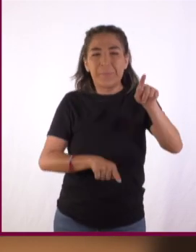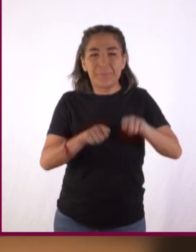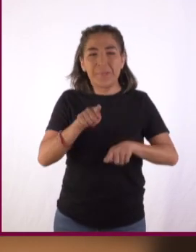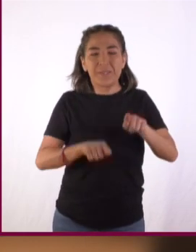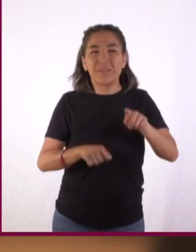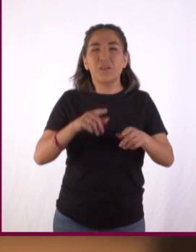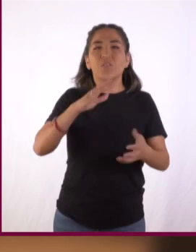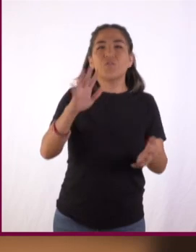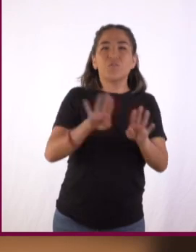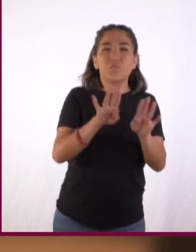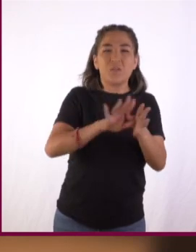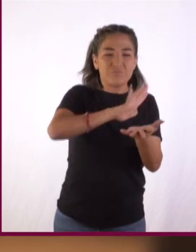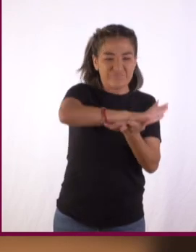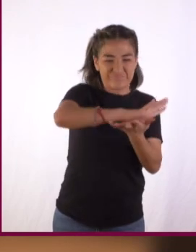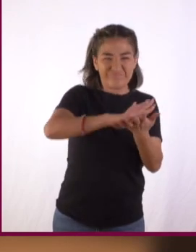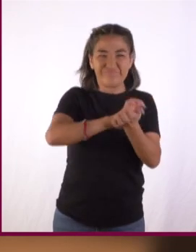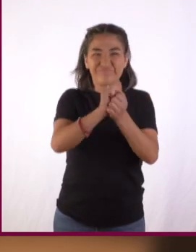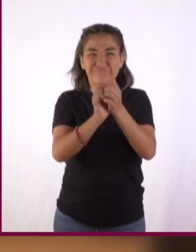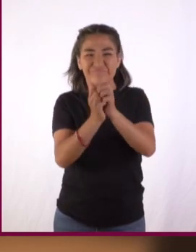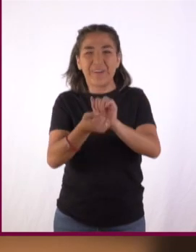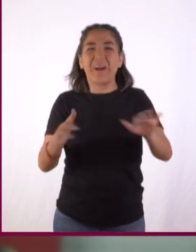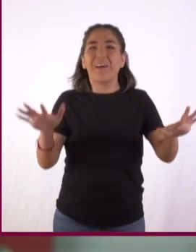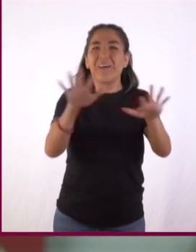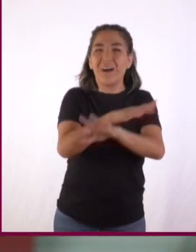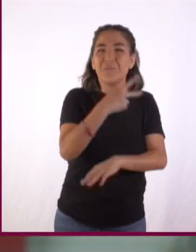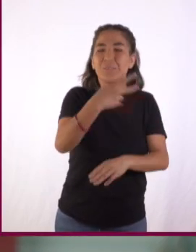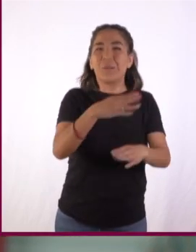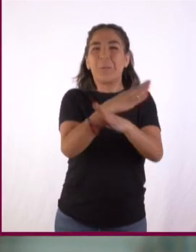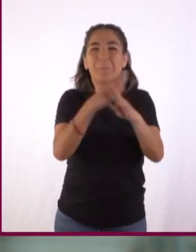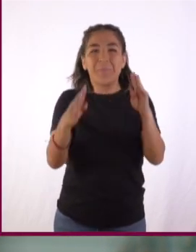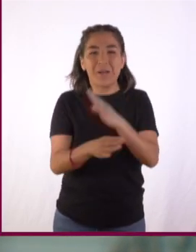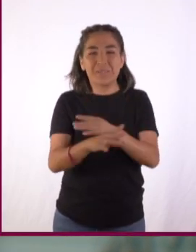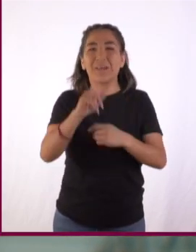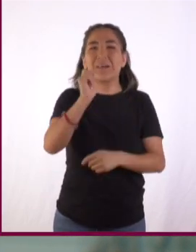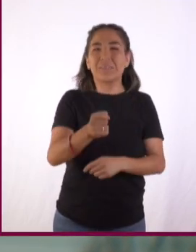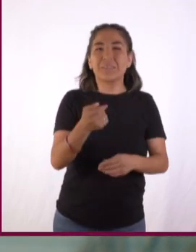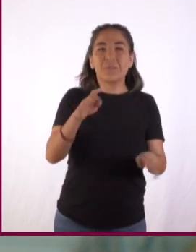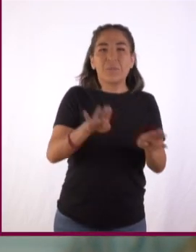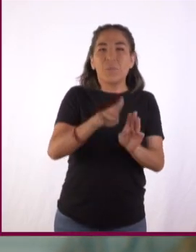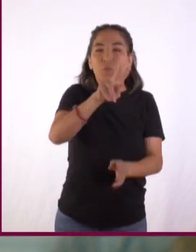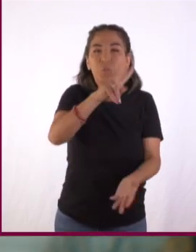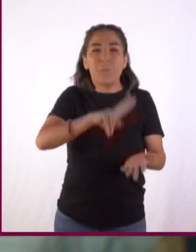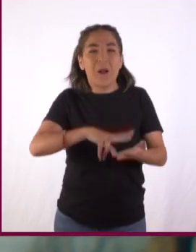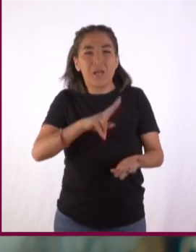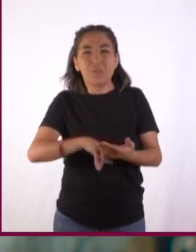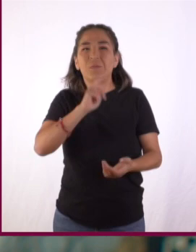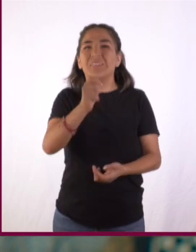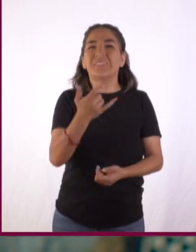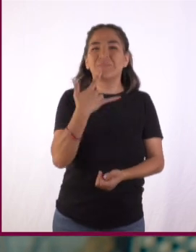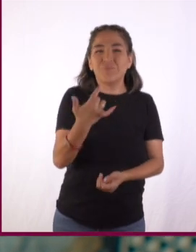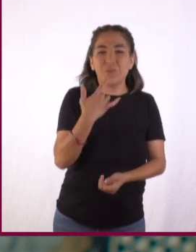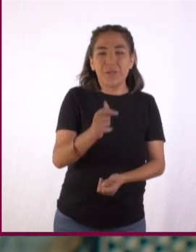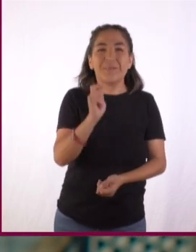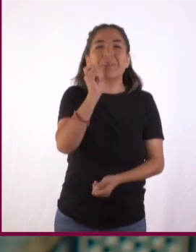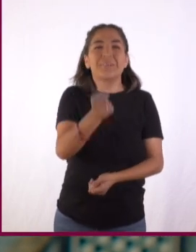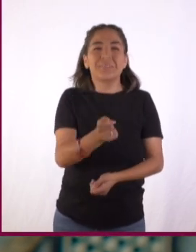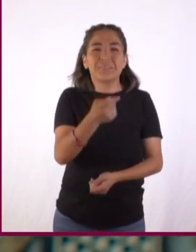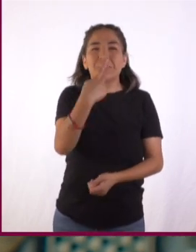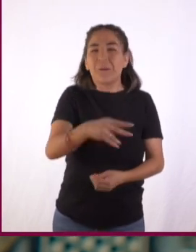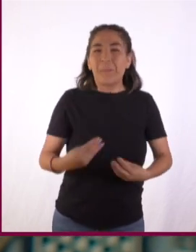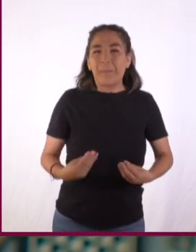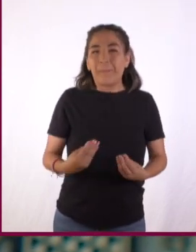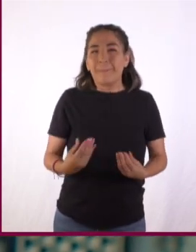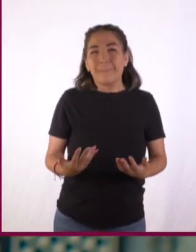la dependencia de la deformación de un material, no solo debida al instantáneo valor del esfuerzo, es decir, no